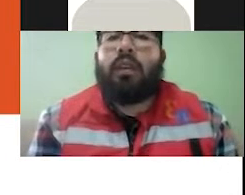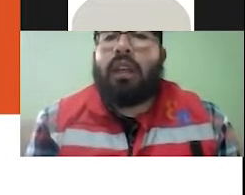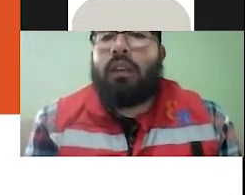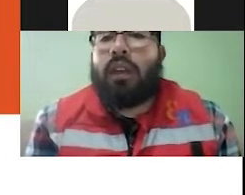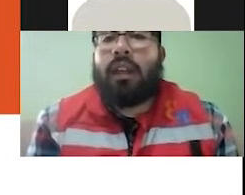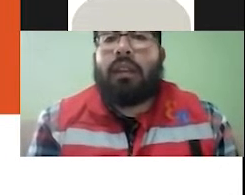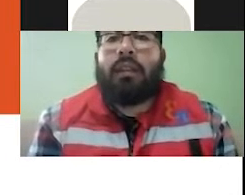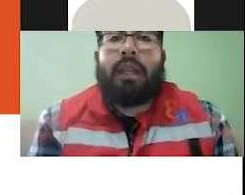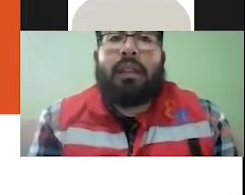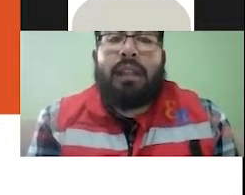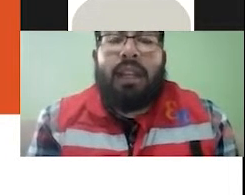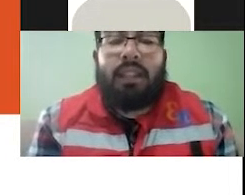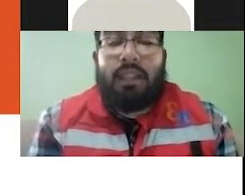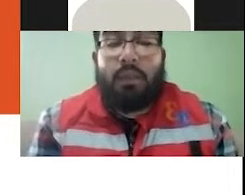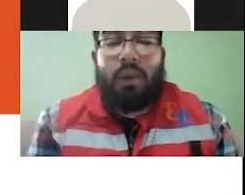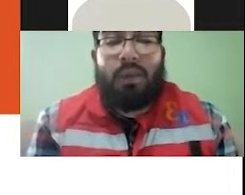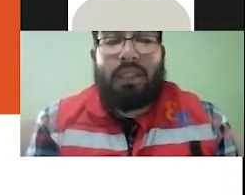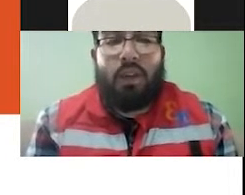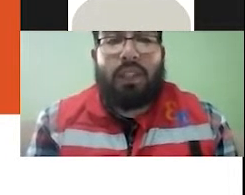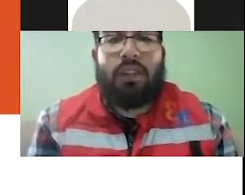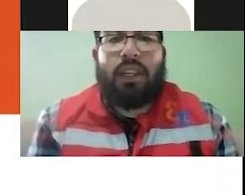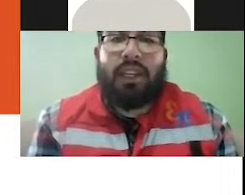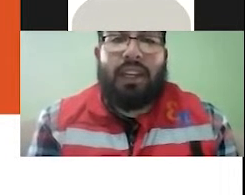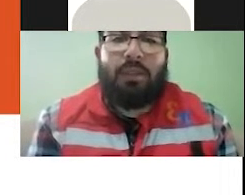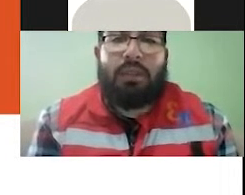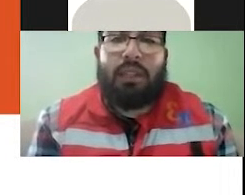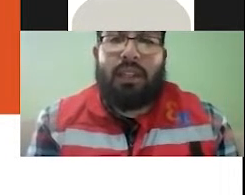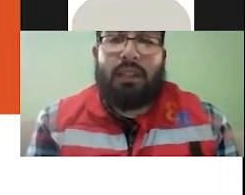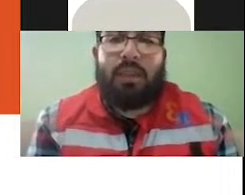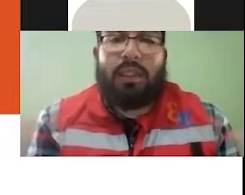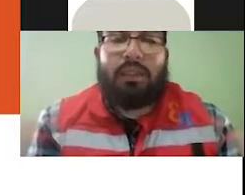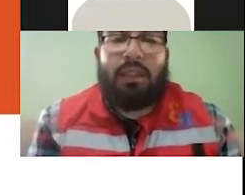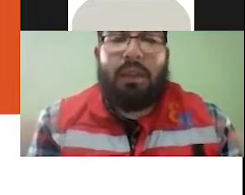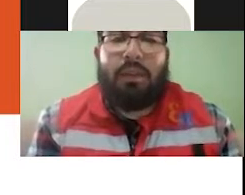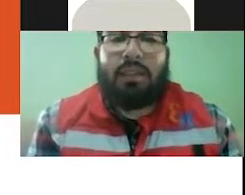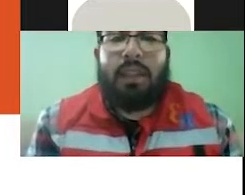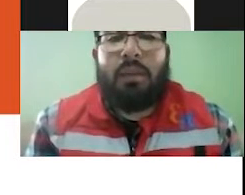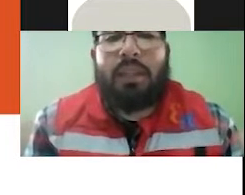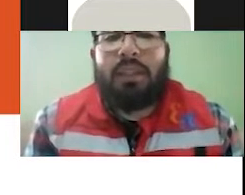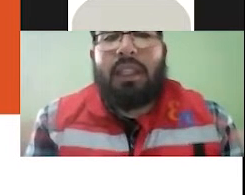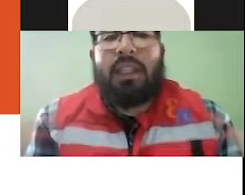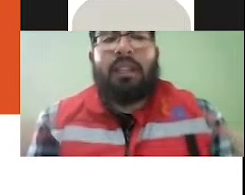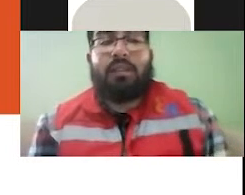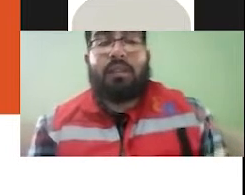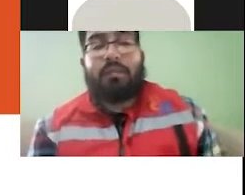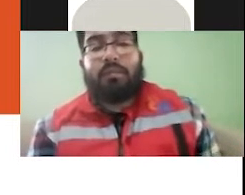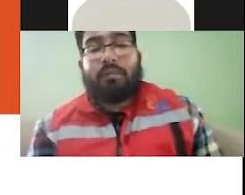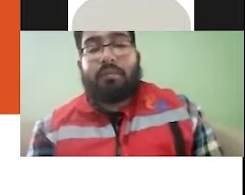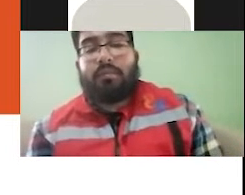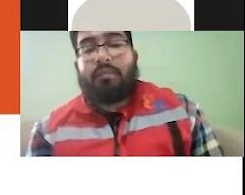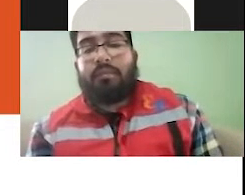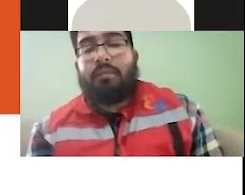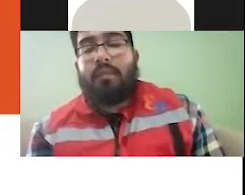salir corriendo, que alguien, imagínense que alguien tenga problemas del corazón y que le digamos que pues hay una amenaza de bomba. Entonces,